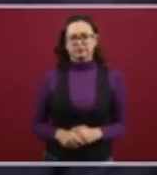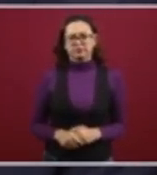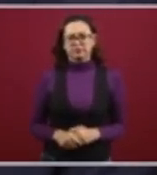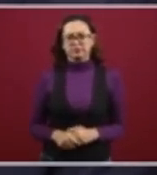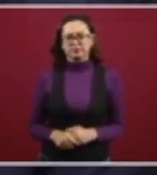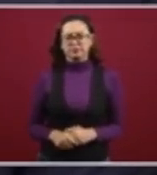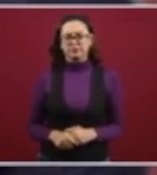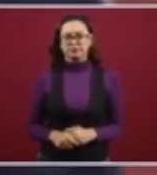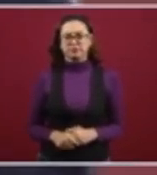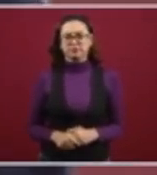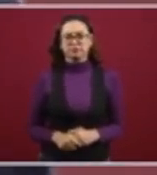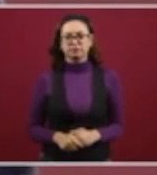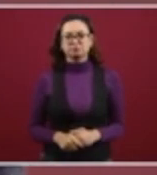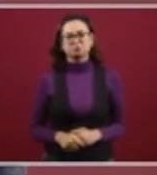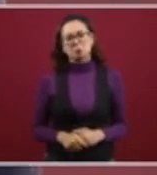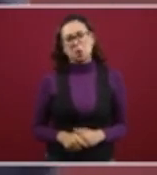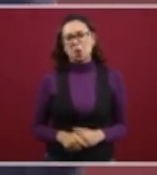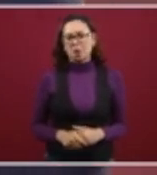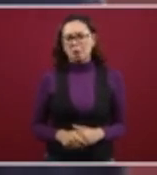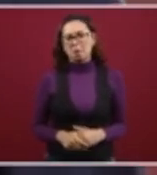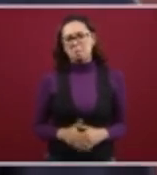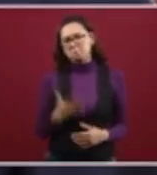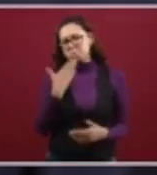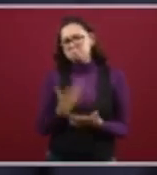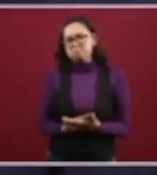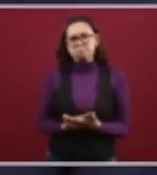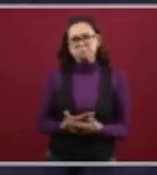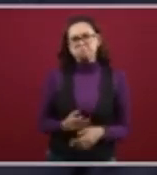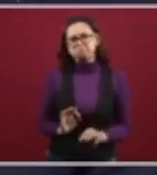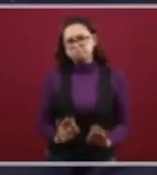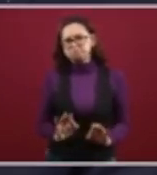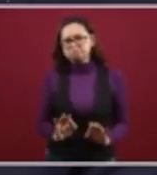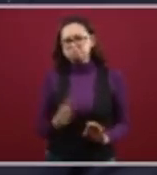nos caemos bien, hemos platicado